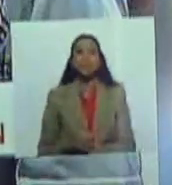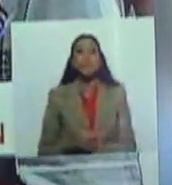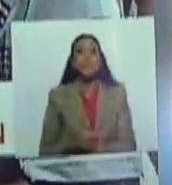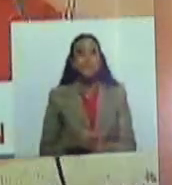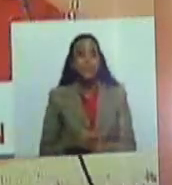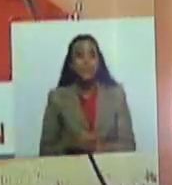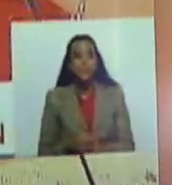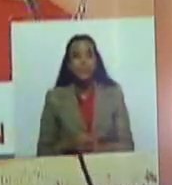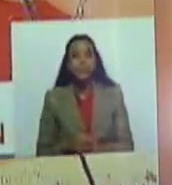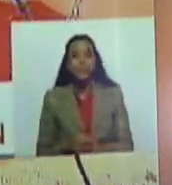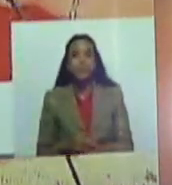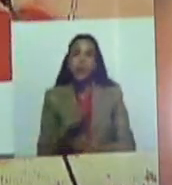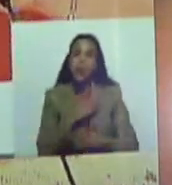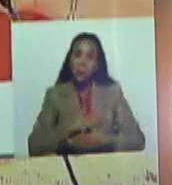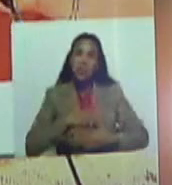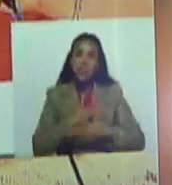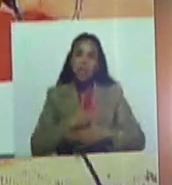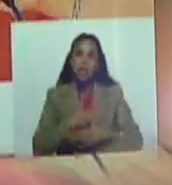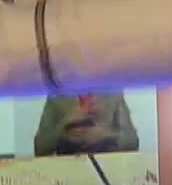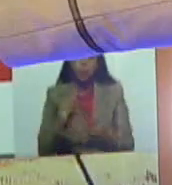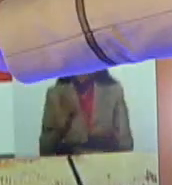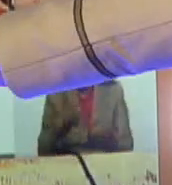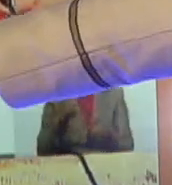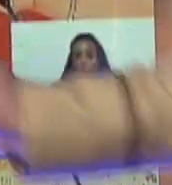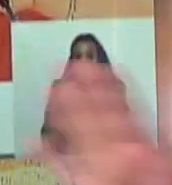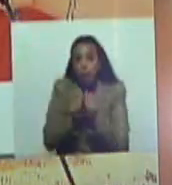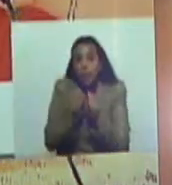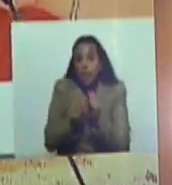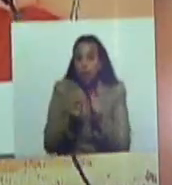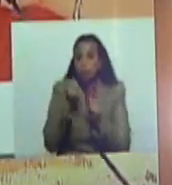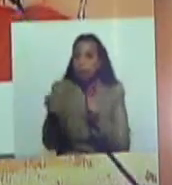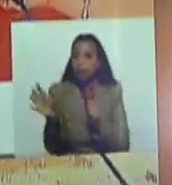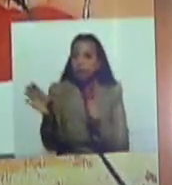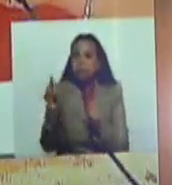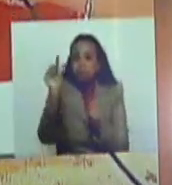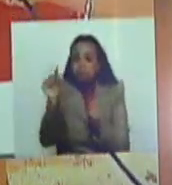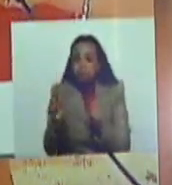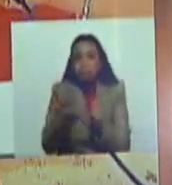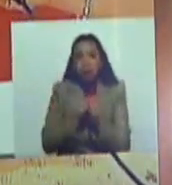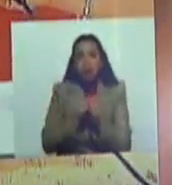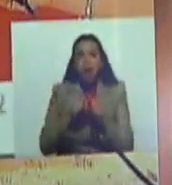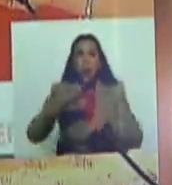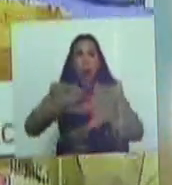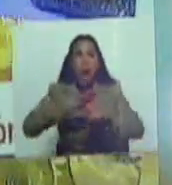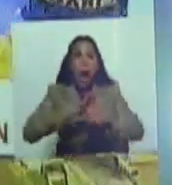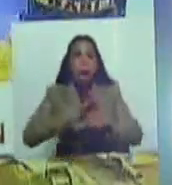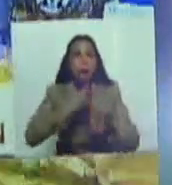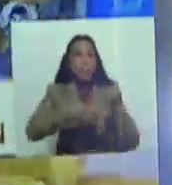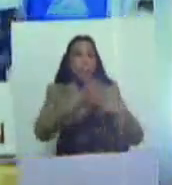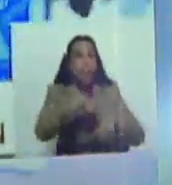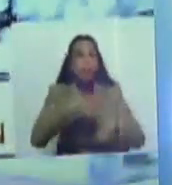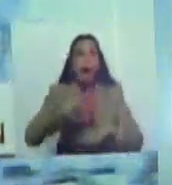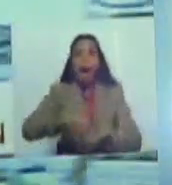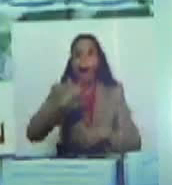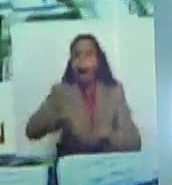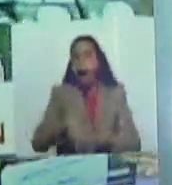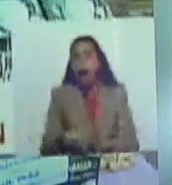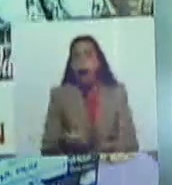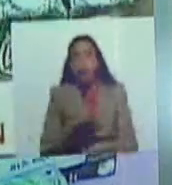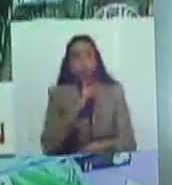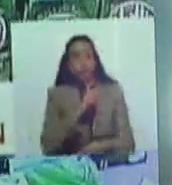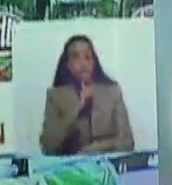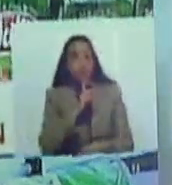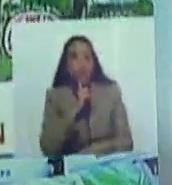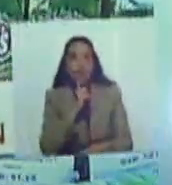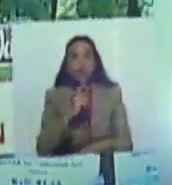tanto miedo y con tanto temor? Y miren esta, la obligación absoluta. Es como cuando te dicen, si no te sientas, ya tú sabes, no comes